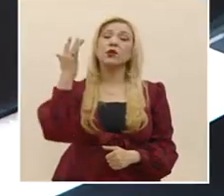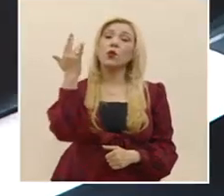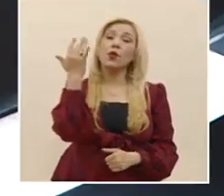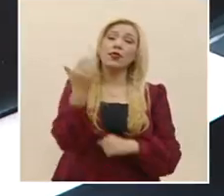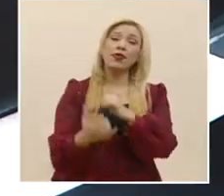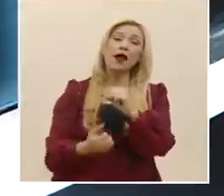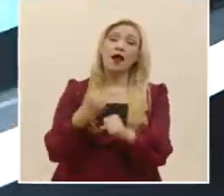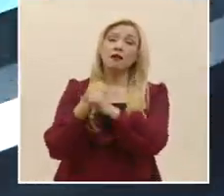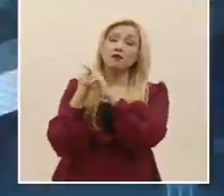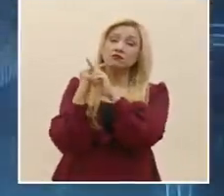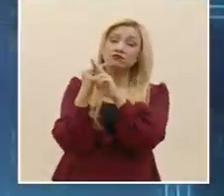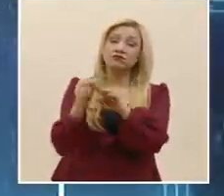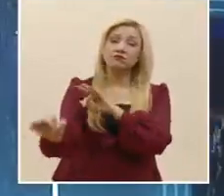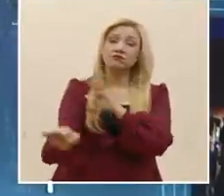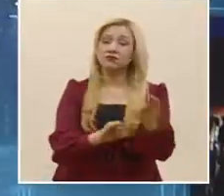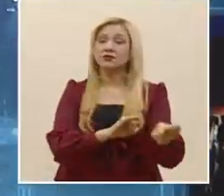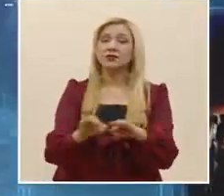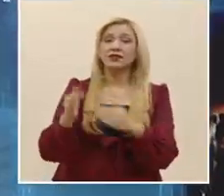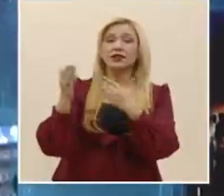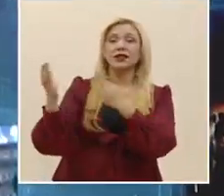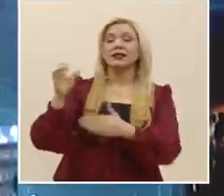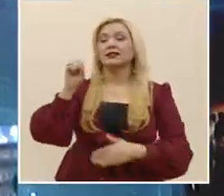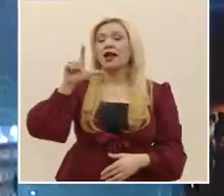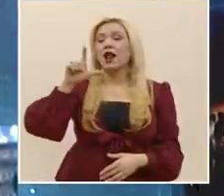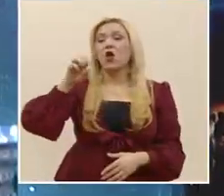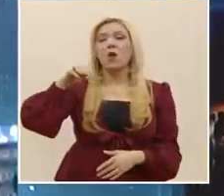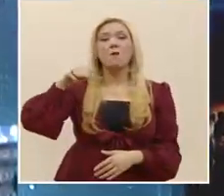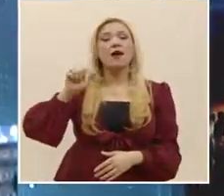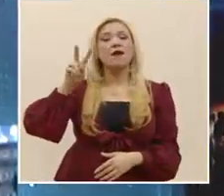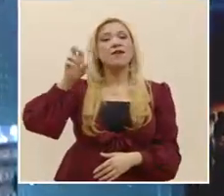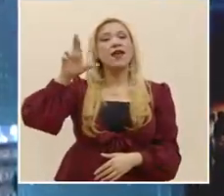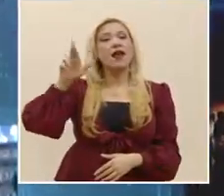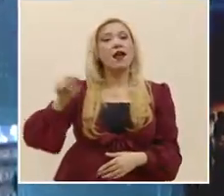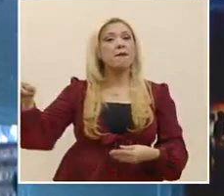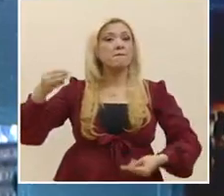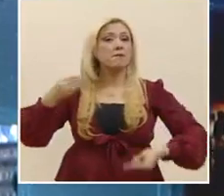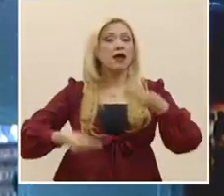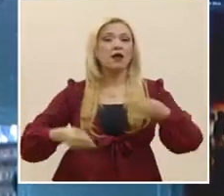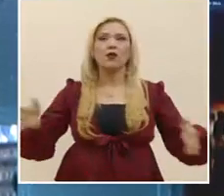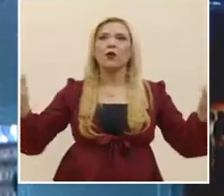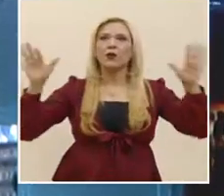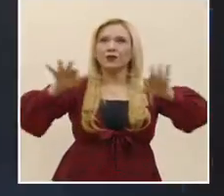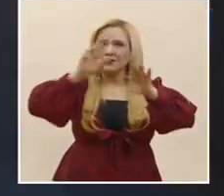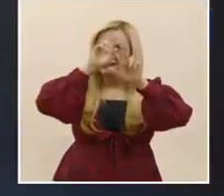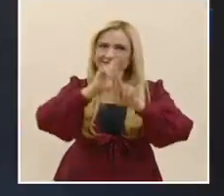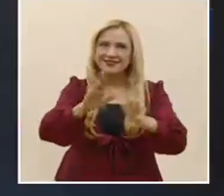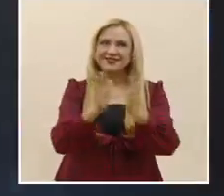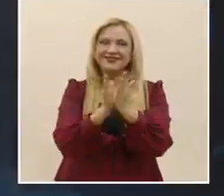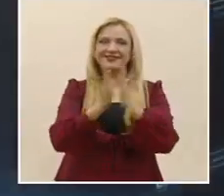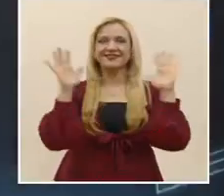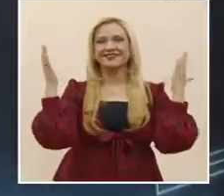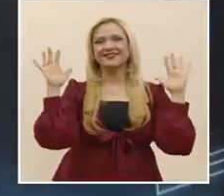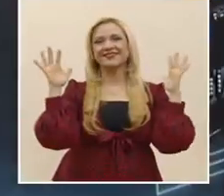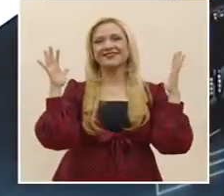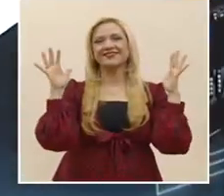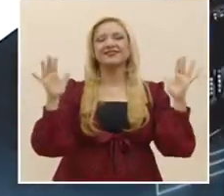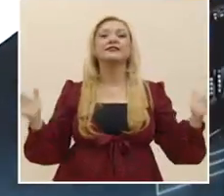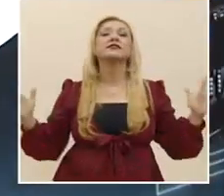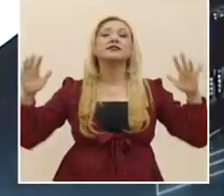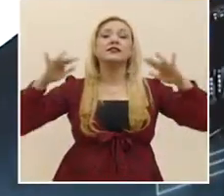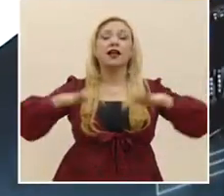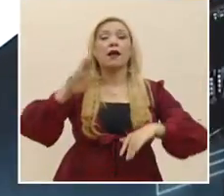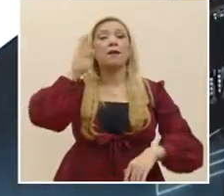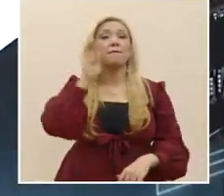de servicio del consejero Saloma Vera fueron reconocidos por la comunidad del Poder Judicial de la Federación. A esta ceremonia